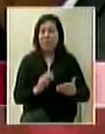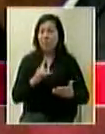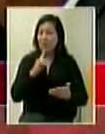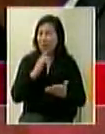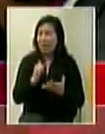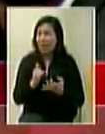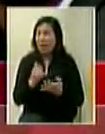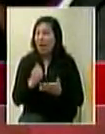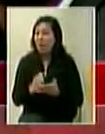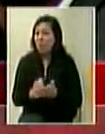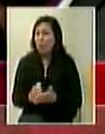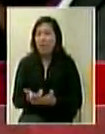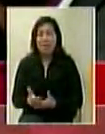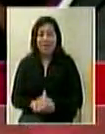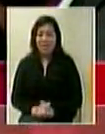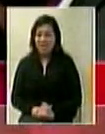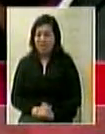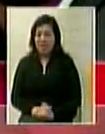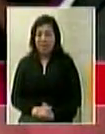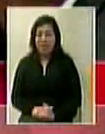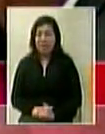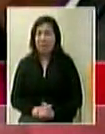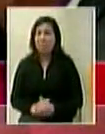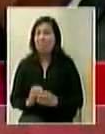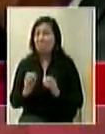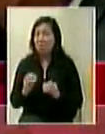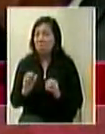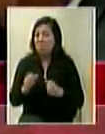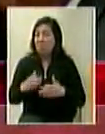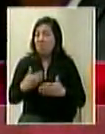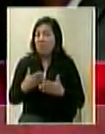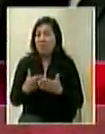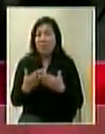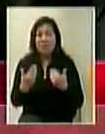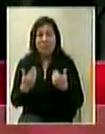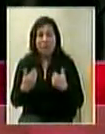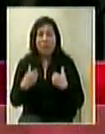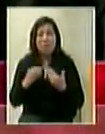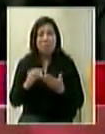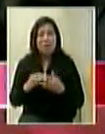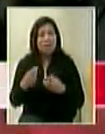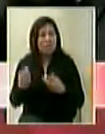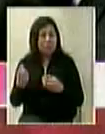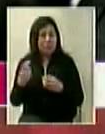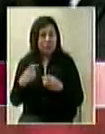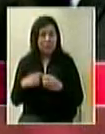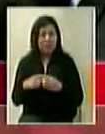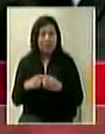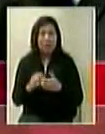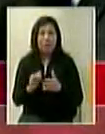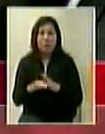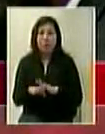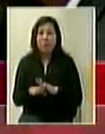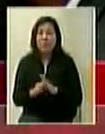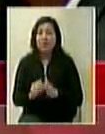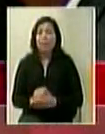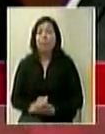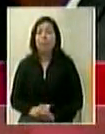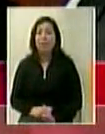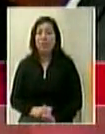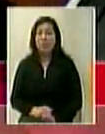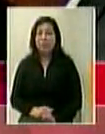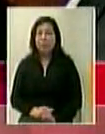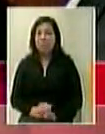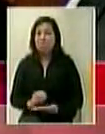es quererlo ayudar artificialmente la posibilidad de atisbar que había un riesgo interno adentro del establecimiento de Piedras